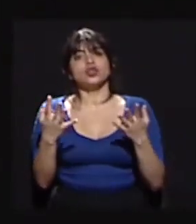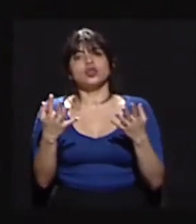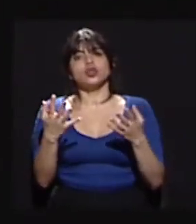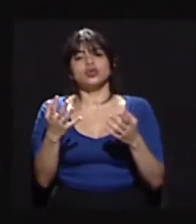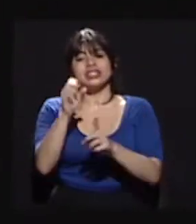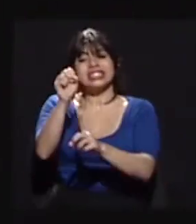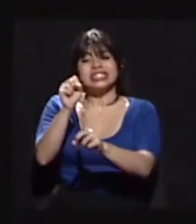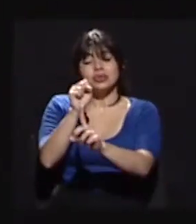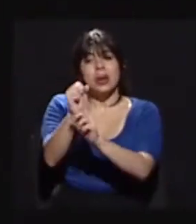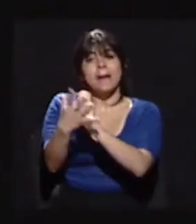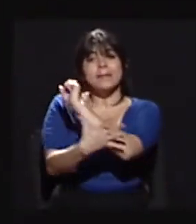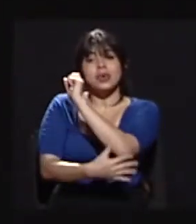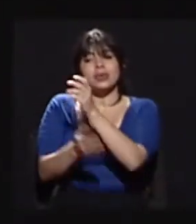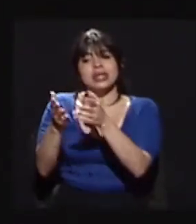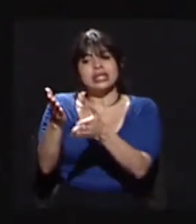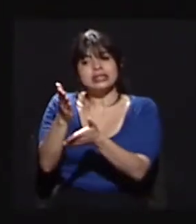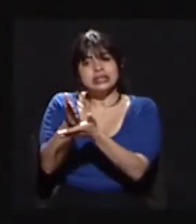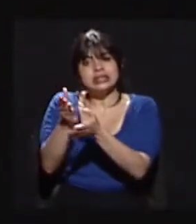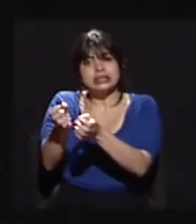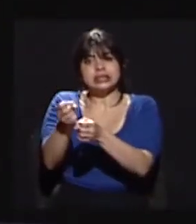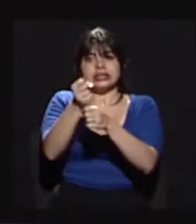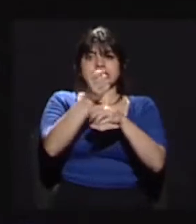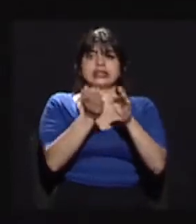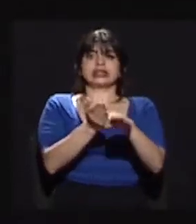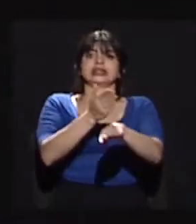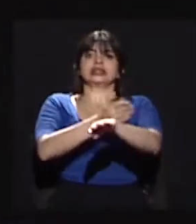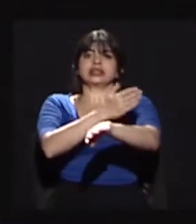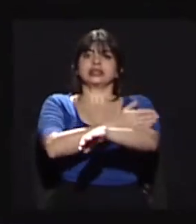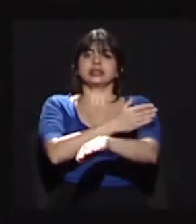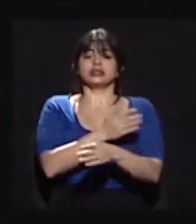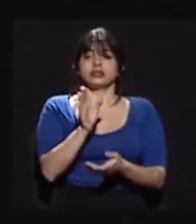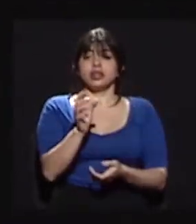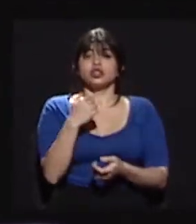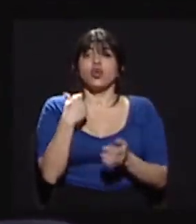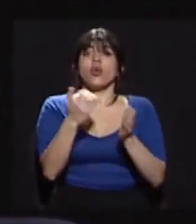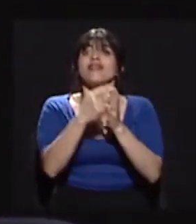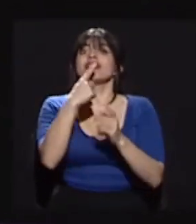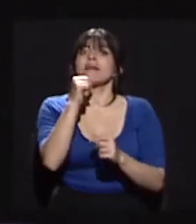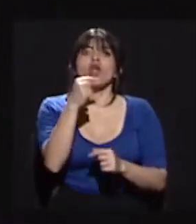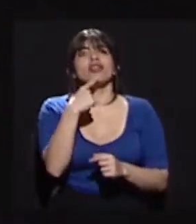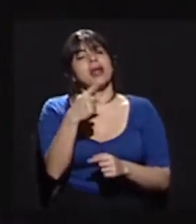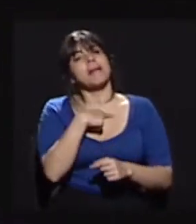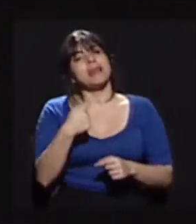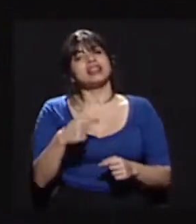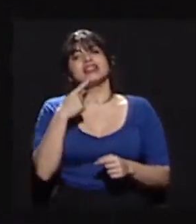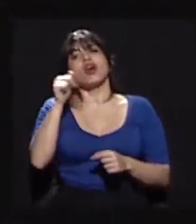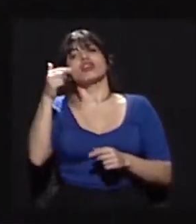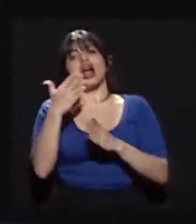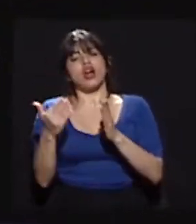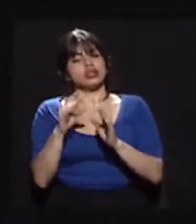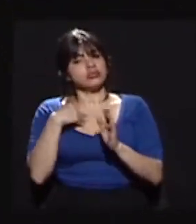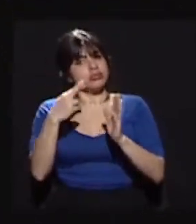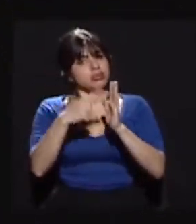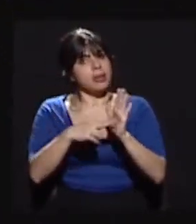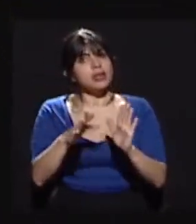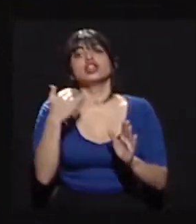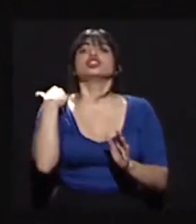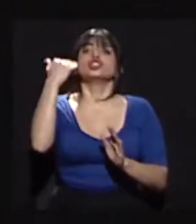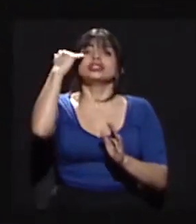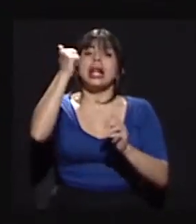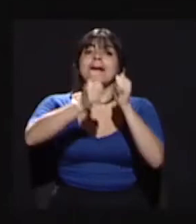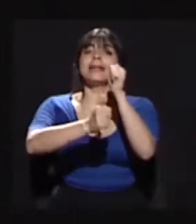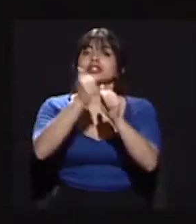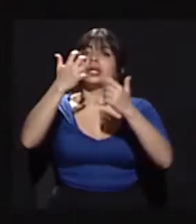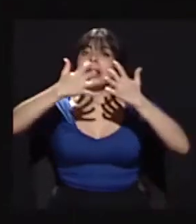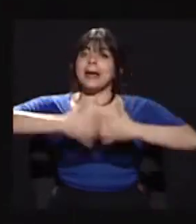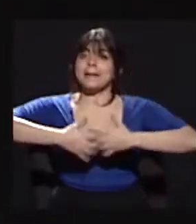de la situación de pobreza y nuevamente lo digo para que no después no digan que el presidente mencionó otra cosa sé que la mayoría de las